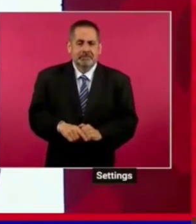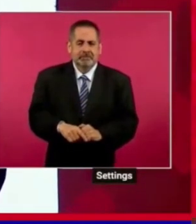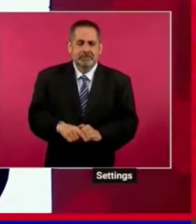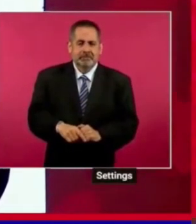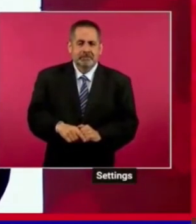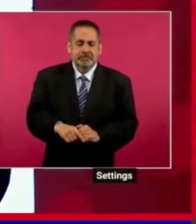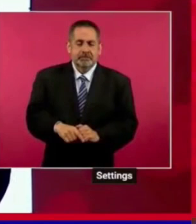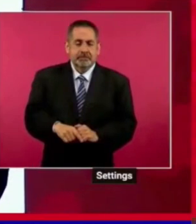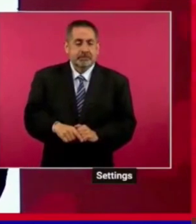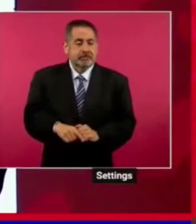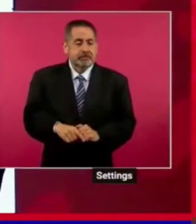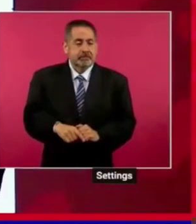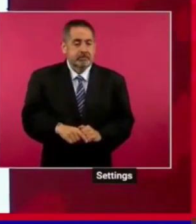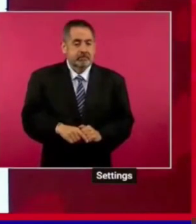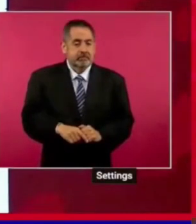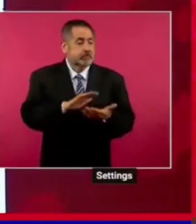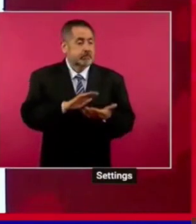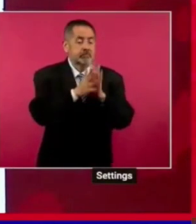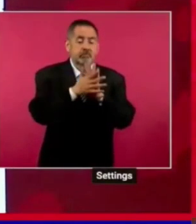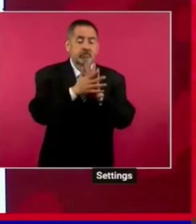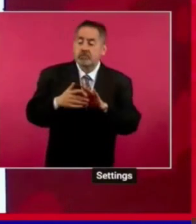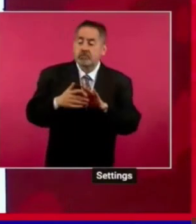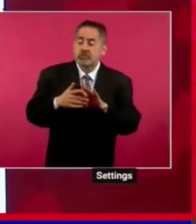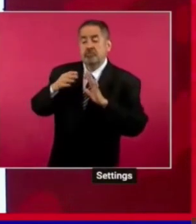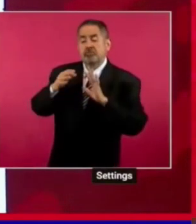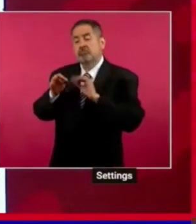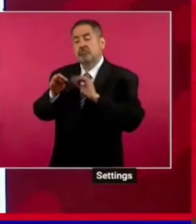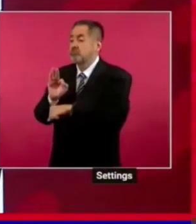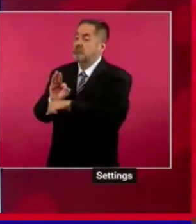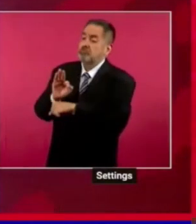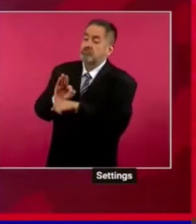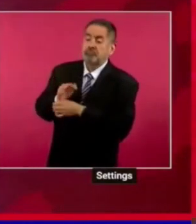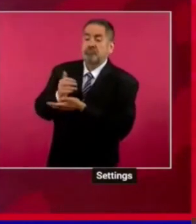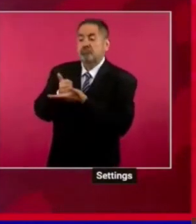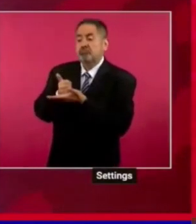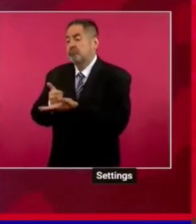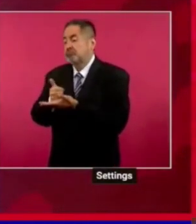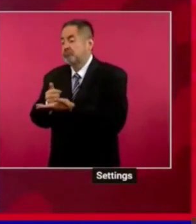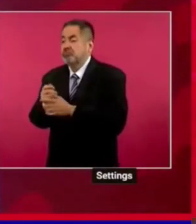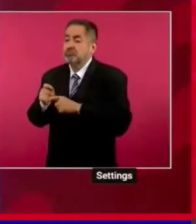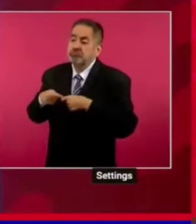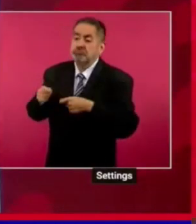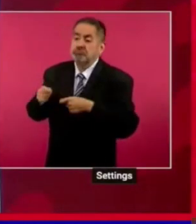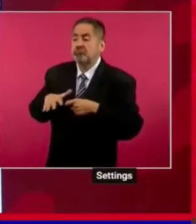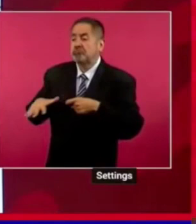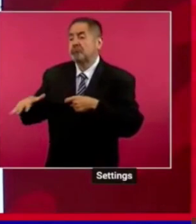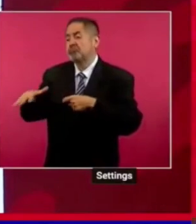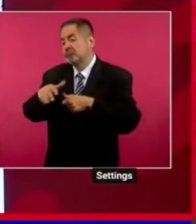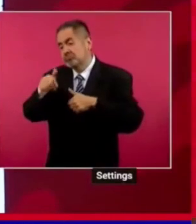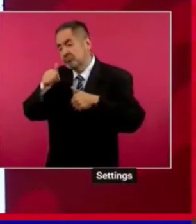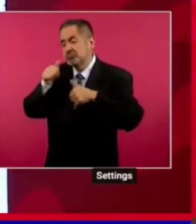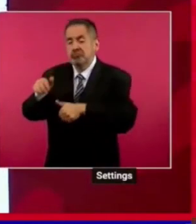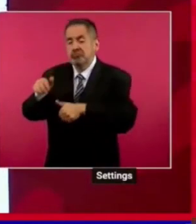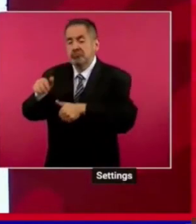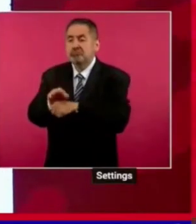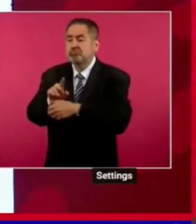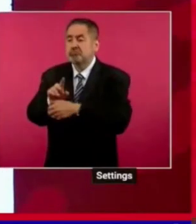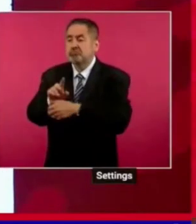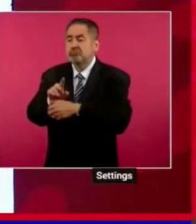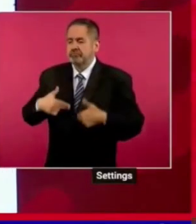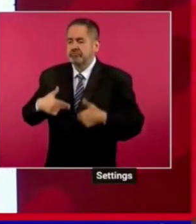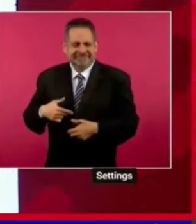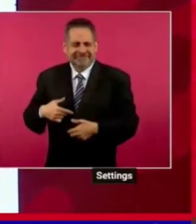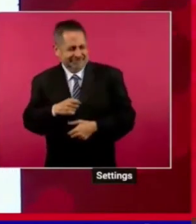se convierten en los paladines, en los defensores de los derechos